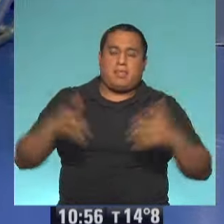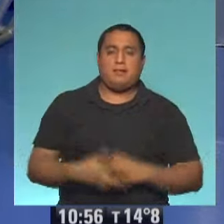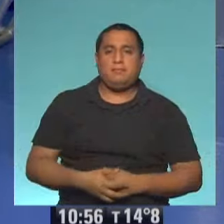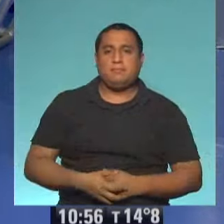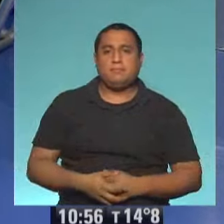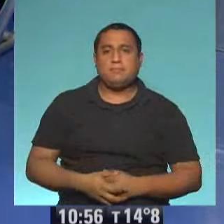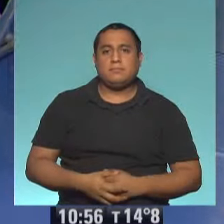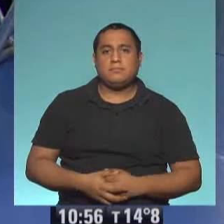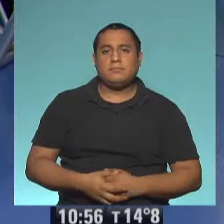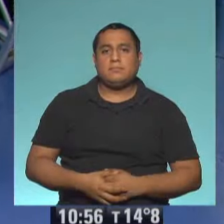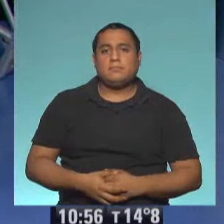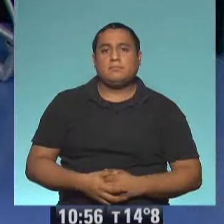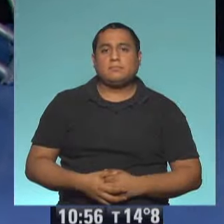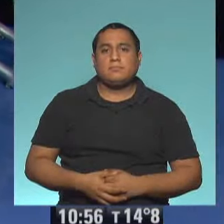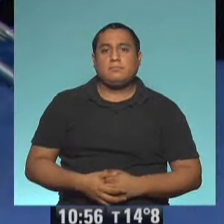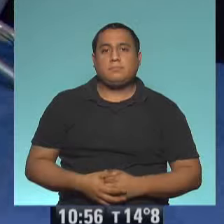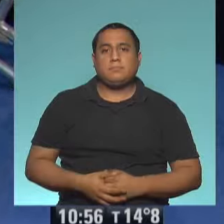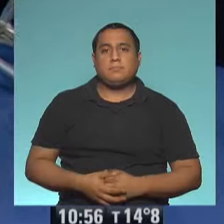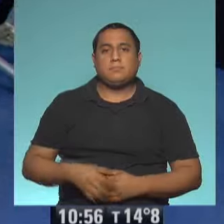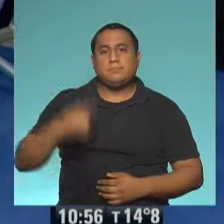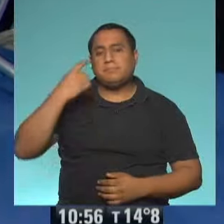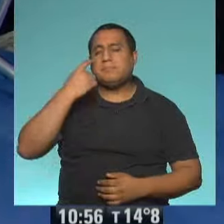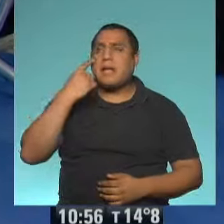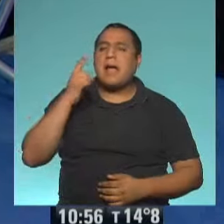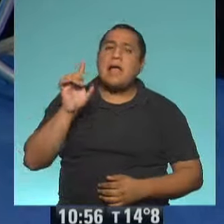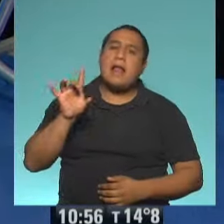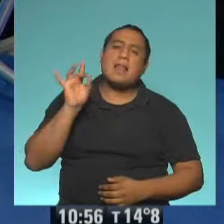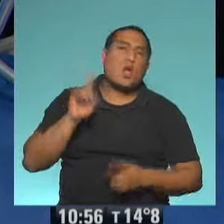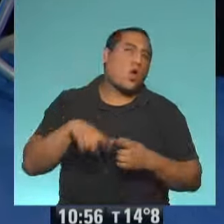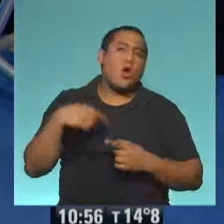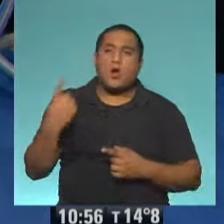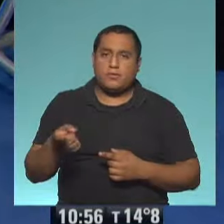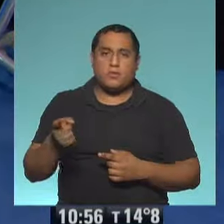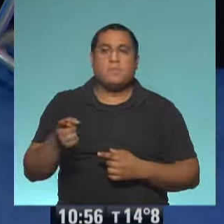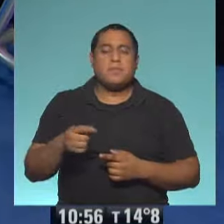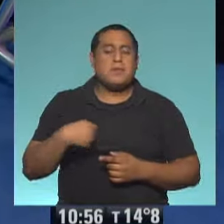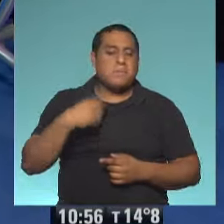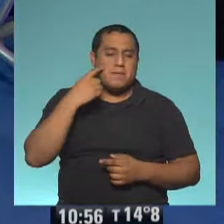está. Yo diría que cada uno de ustedes elija algo más para agregar, que yo lo voy a poner a Borri.